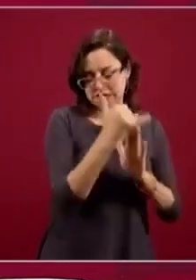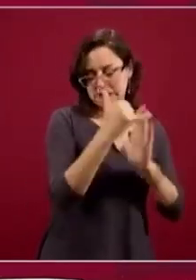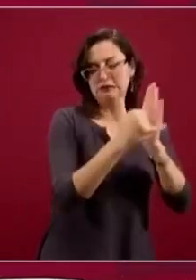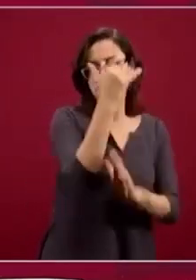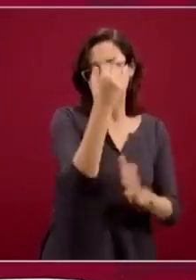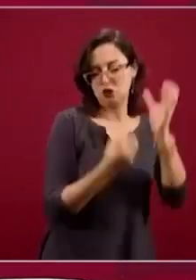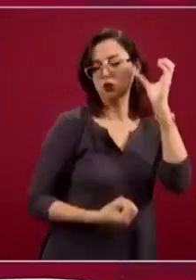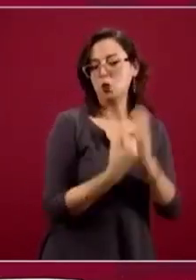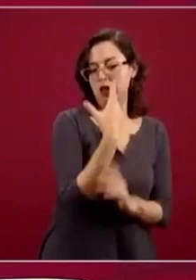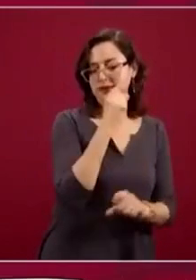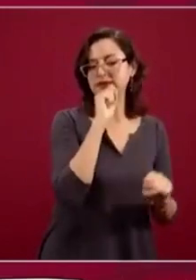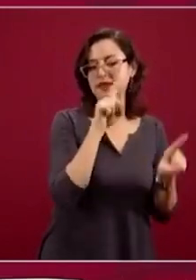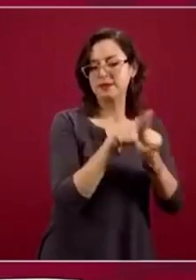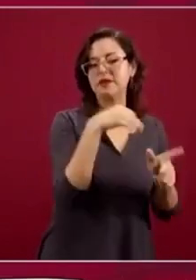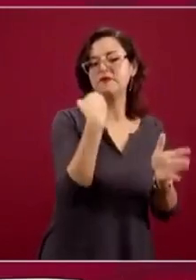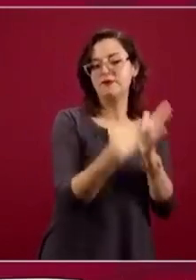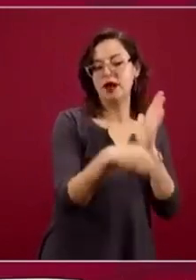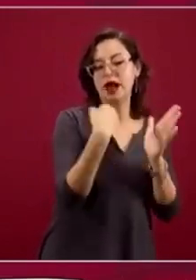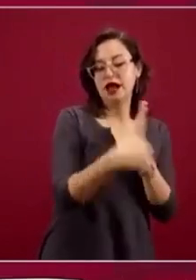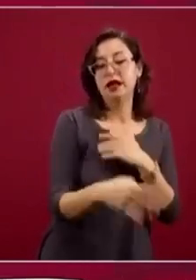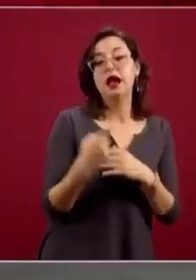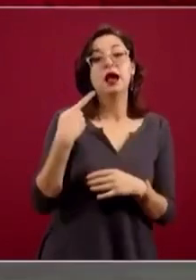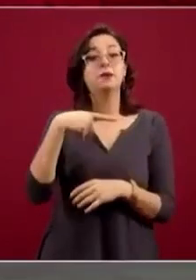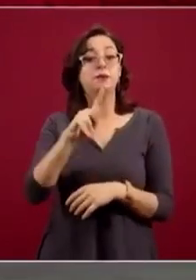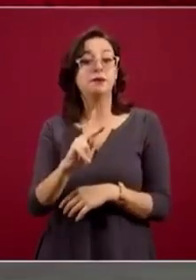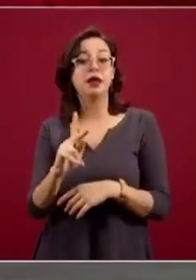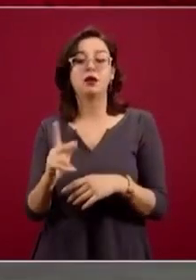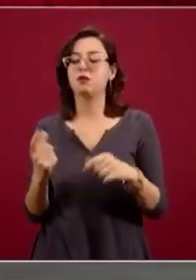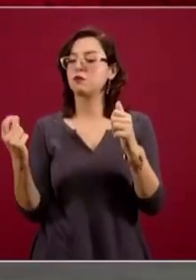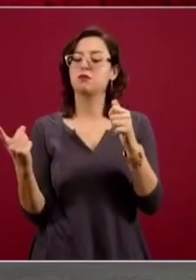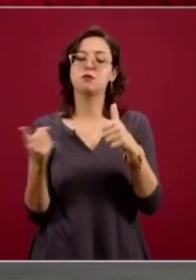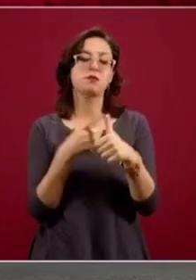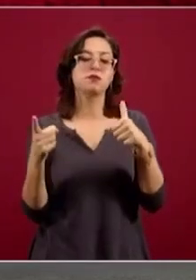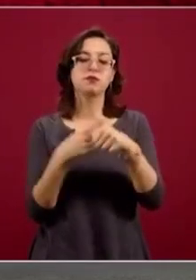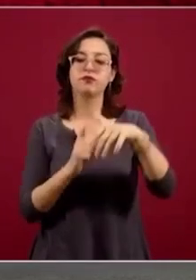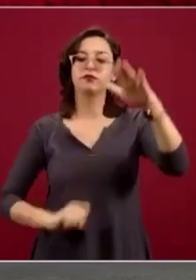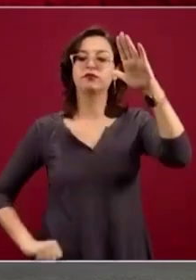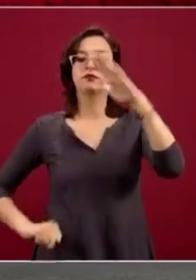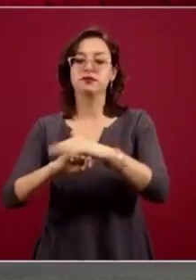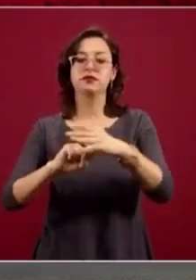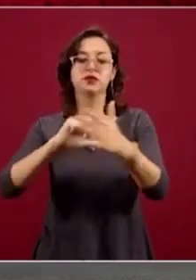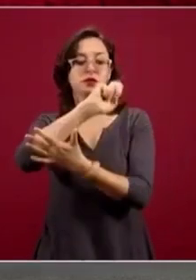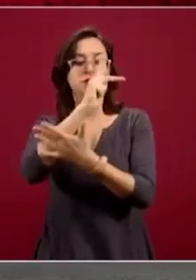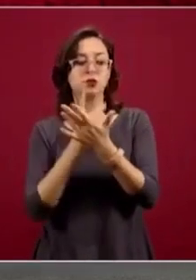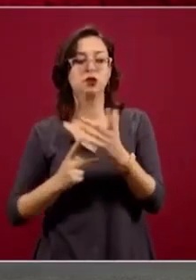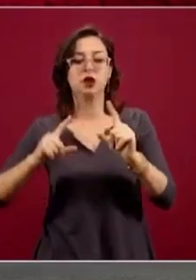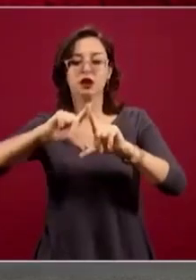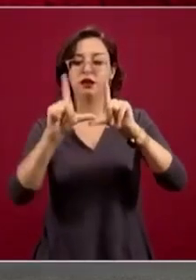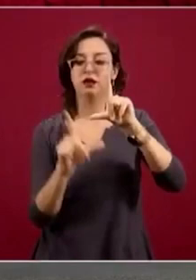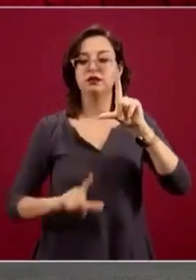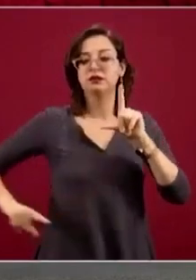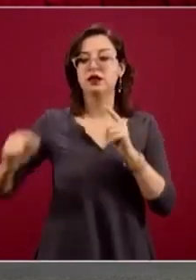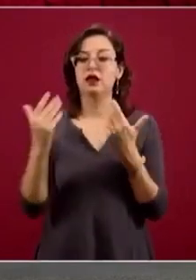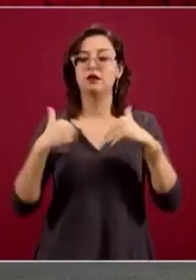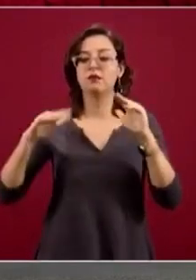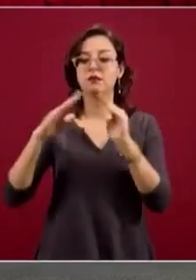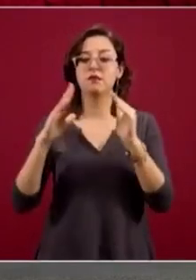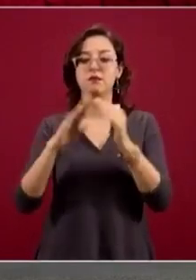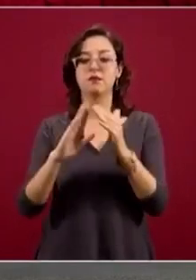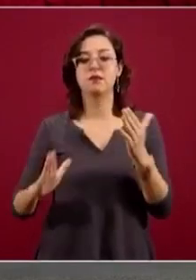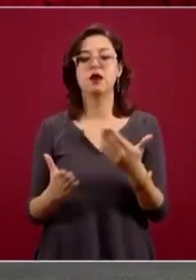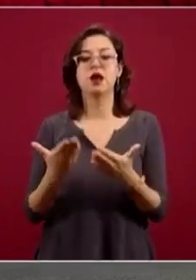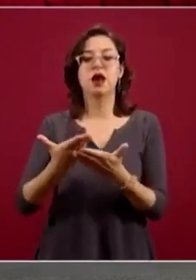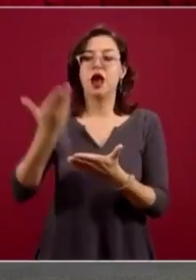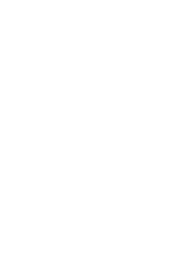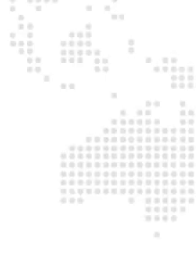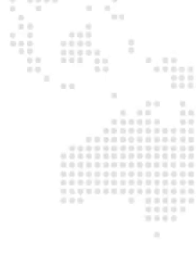que este digamos esta lámina es un resumen del programa nacional de vivienda que se presentó ya hace un par